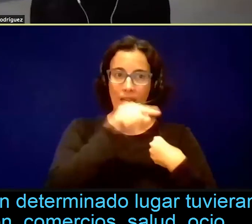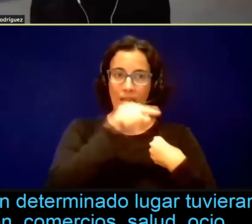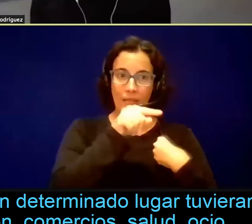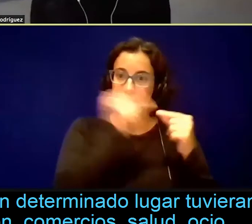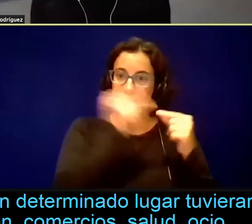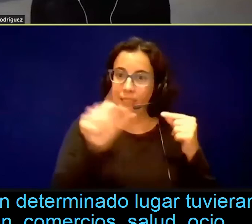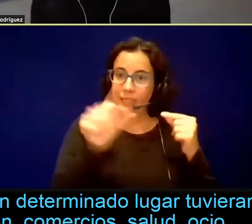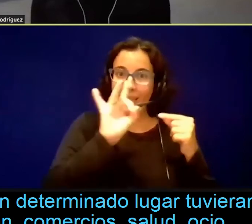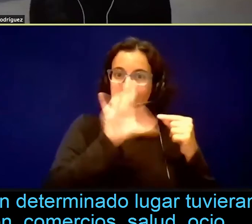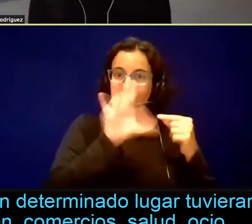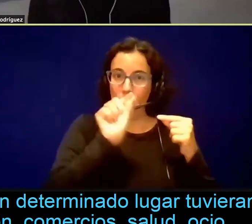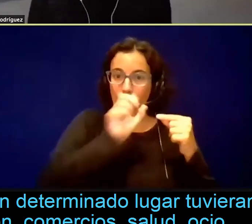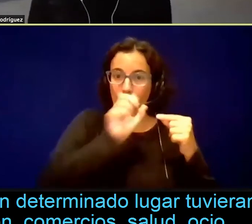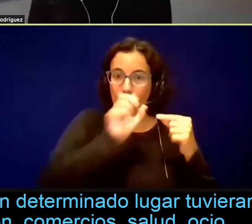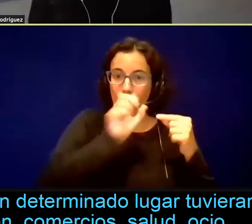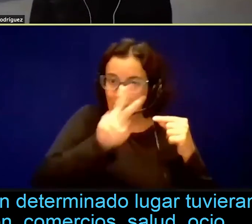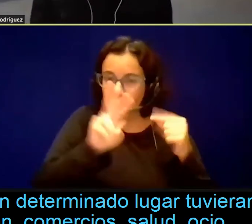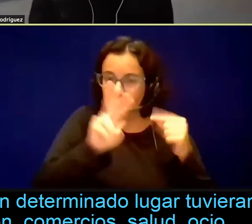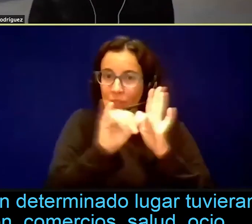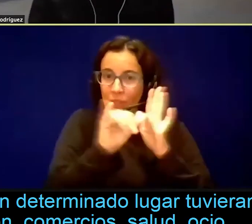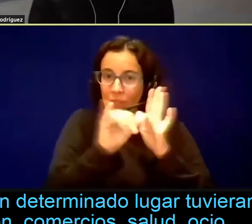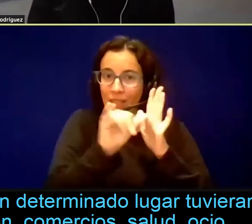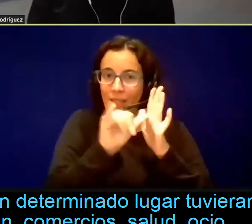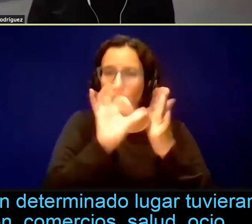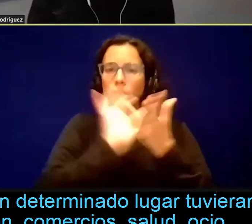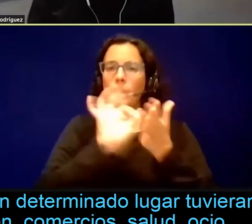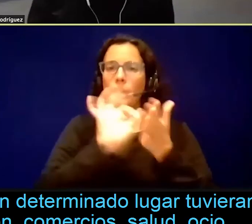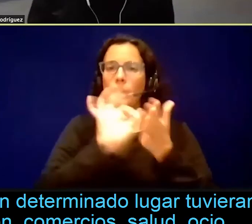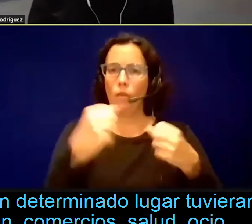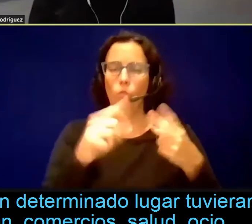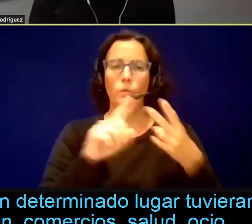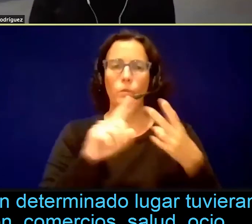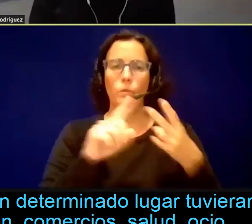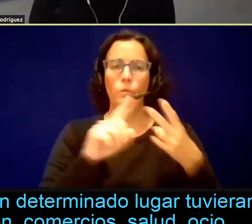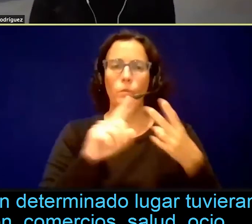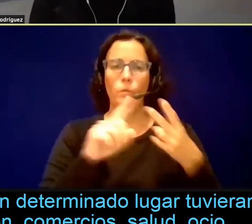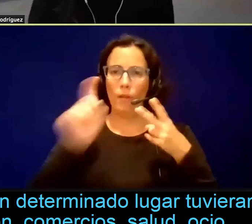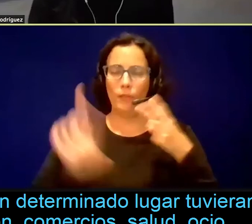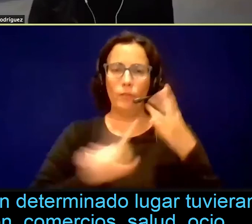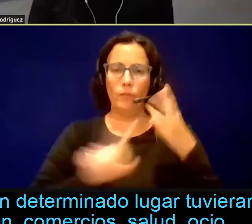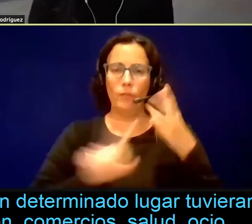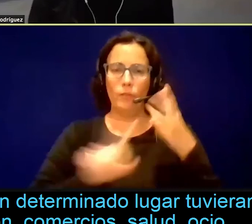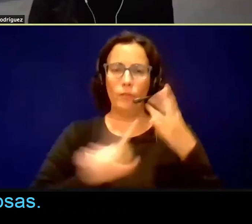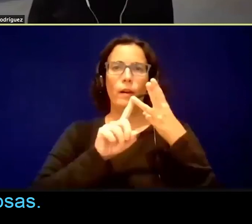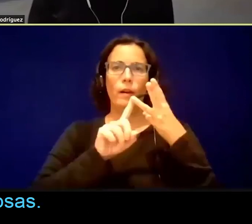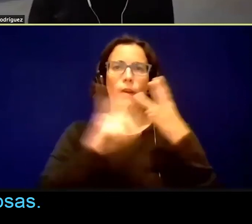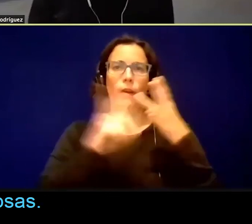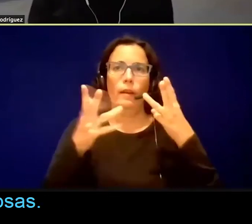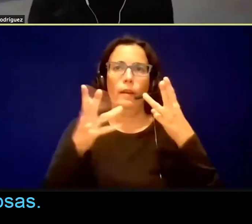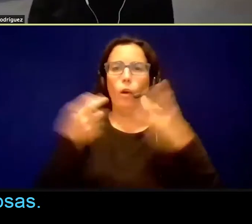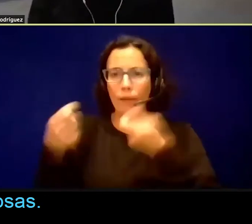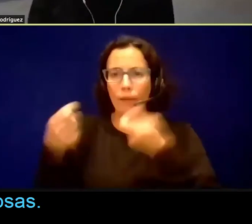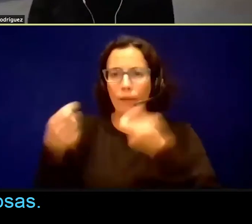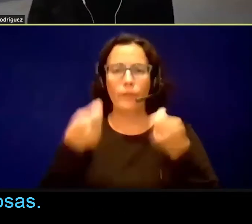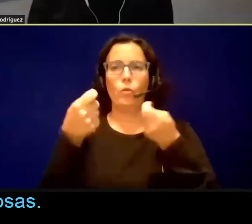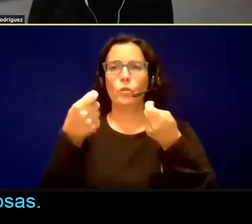andando, tanto servicios de salud como servicios de educación, como servicios de comercios, de ocio,